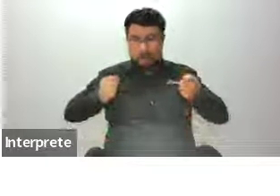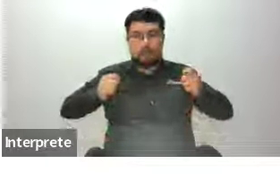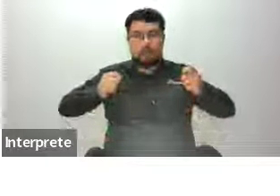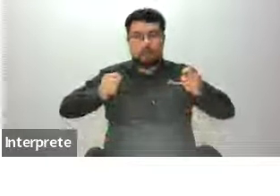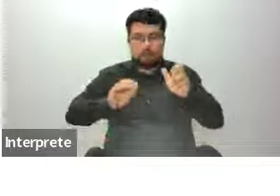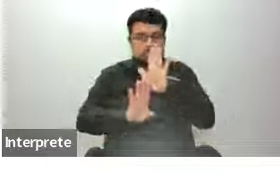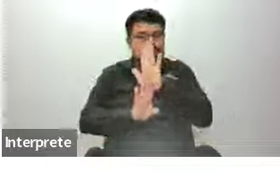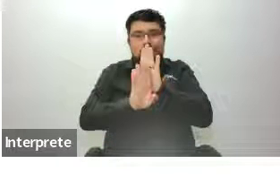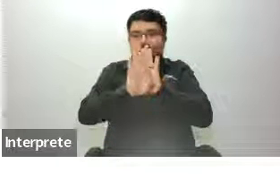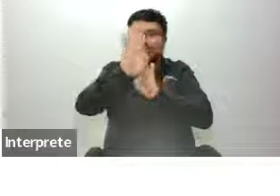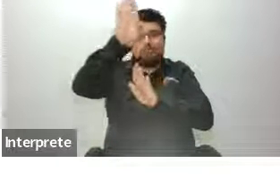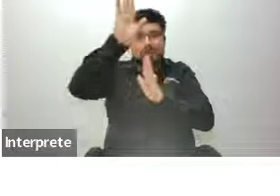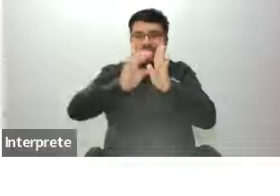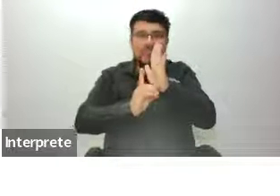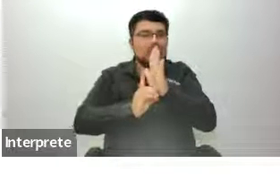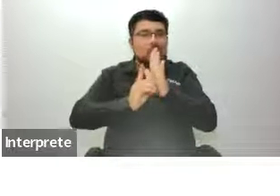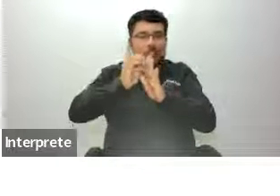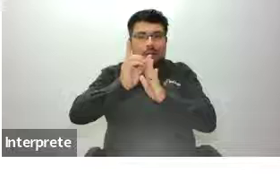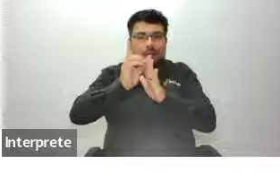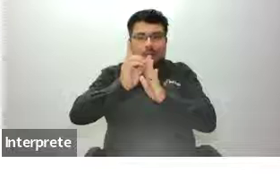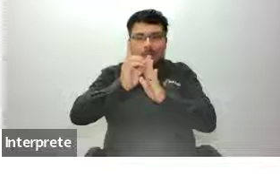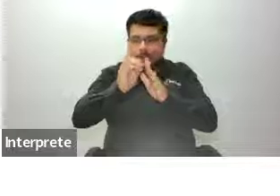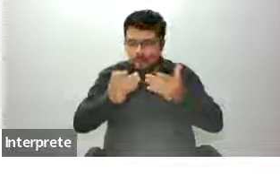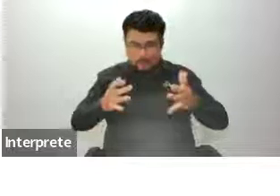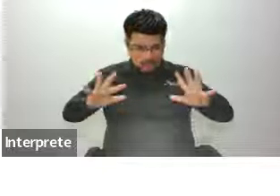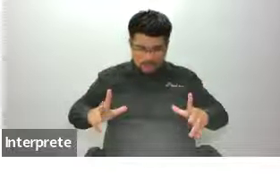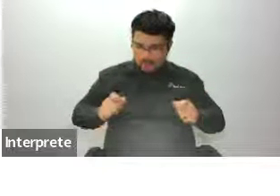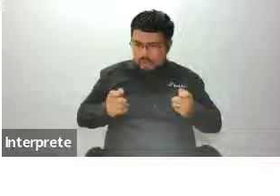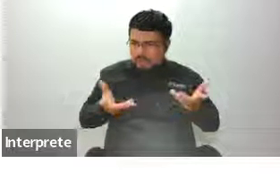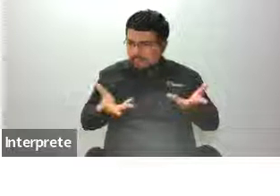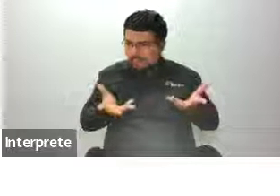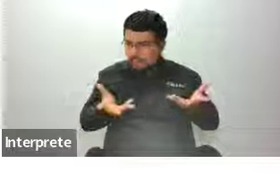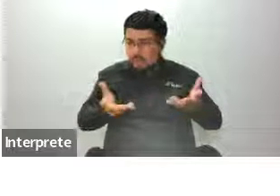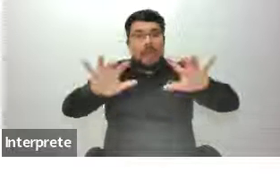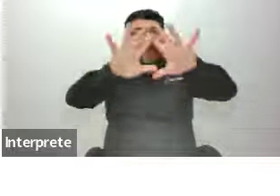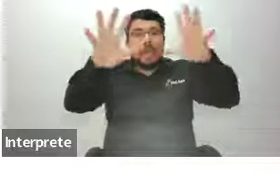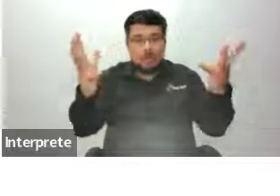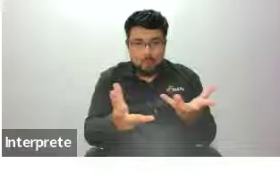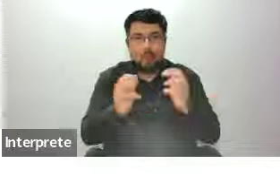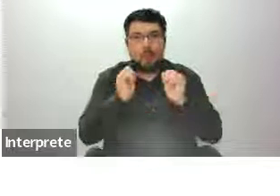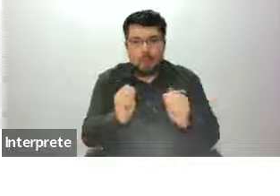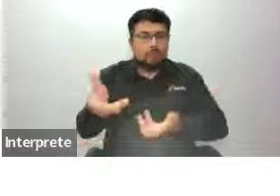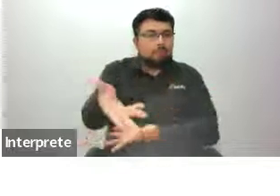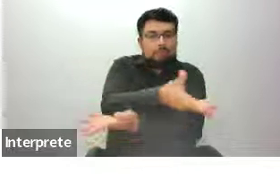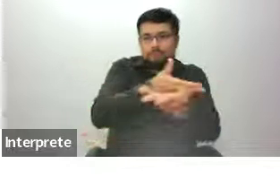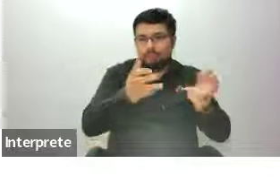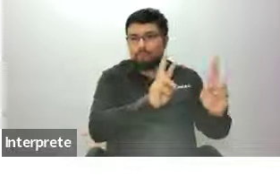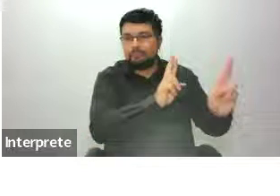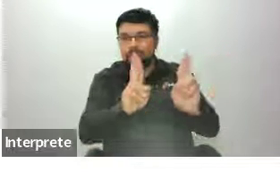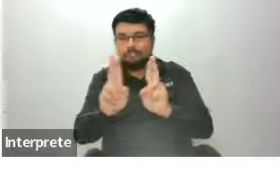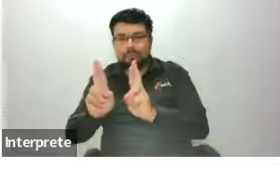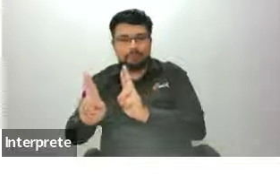podemos um, participar en el mundo, ¿no? Ser parte de la acción del mundo,